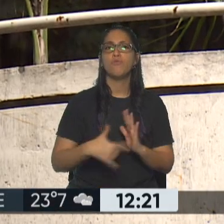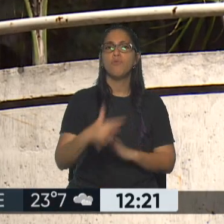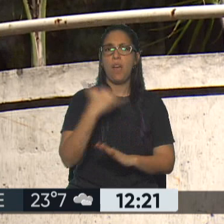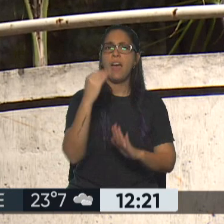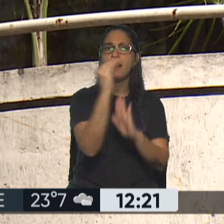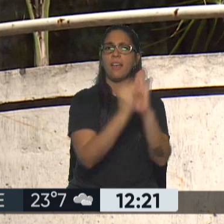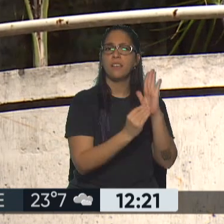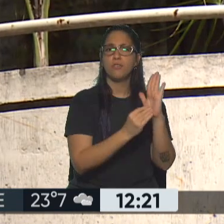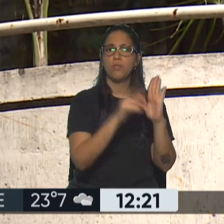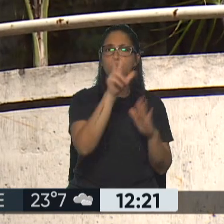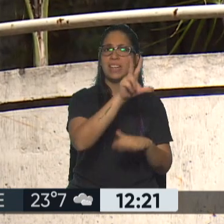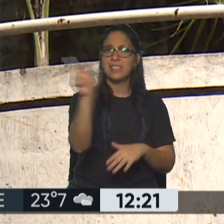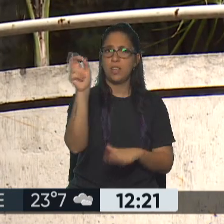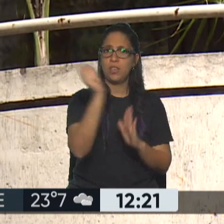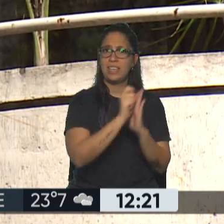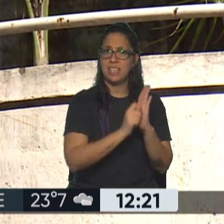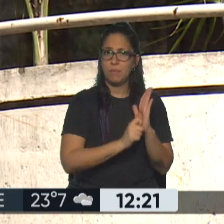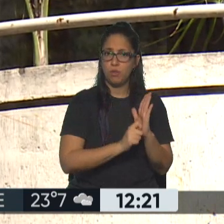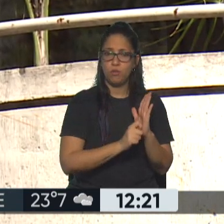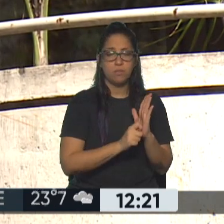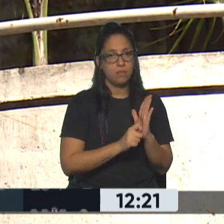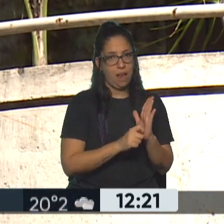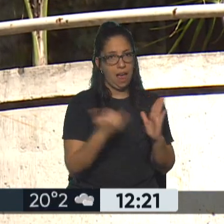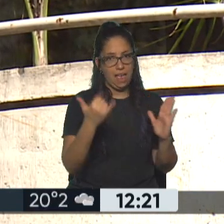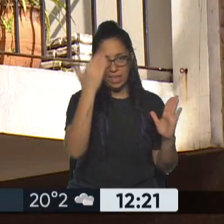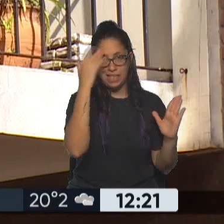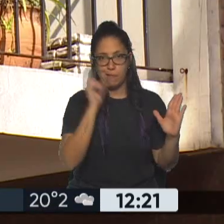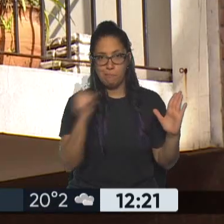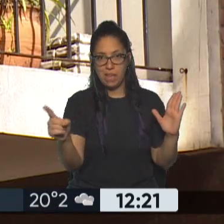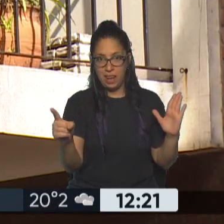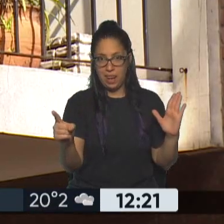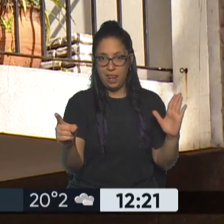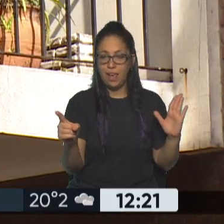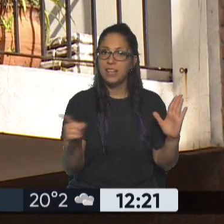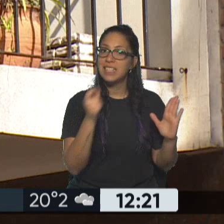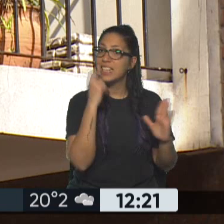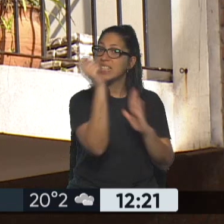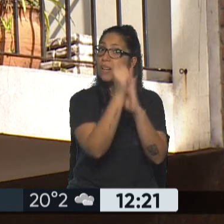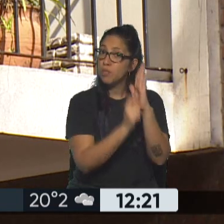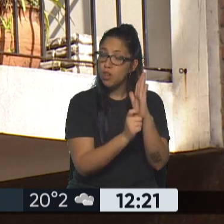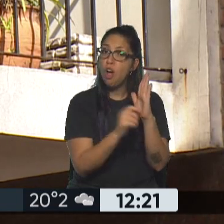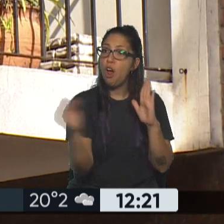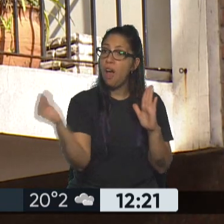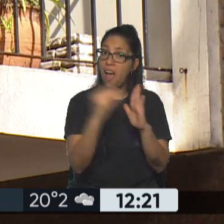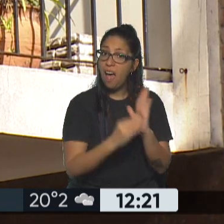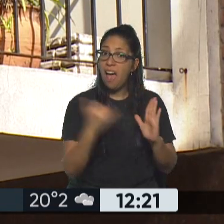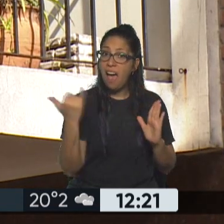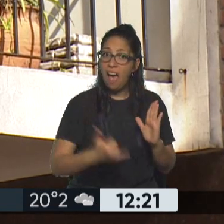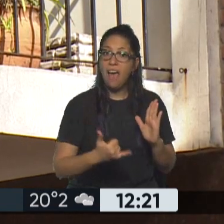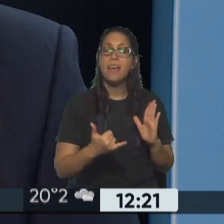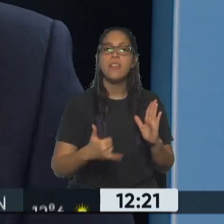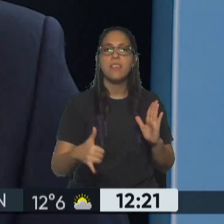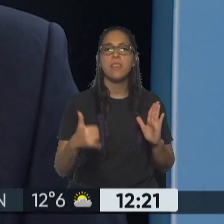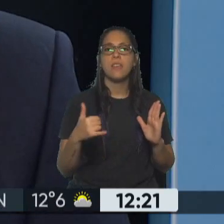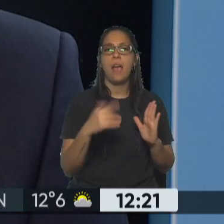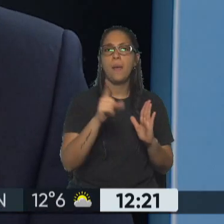un registro pero que tiene 300 inscritos y que estamos diciendo que hay 15.000 a partir de tener los inscriptos se abre la posibilidad de hacer lo que sea en otros lugares